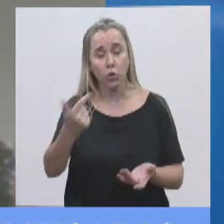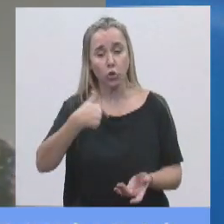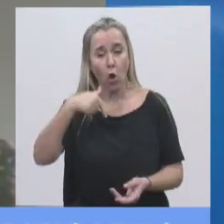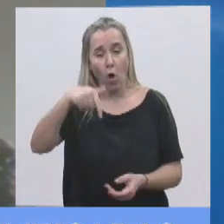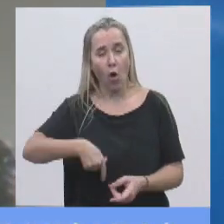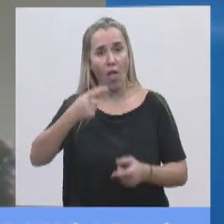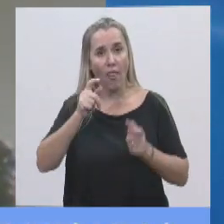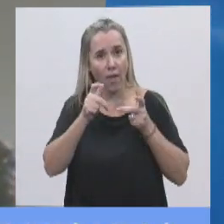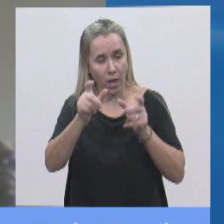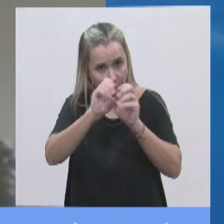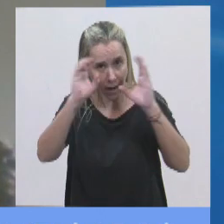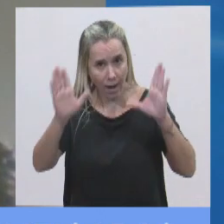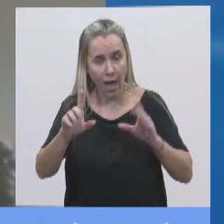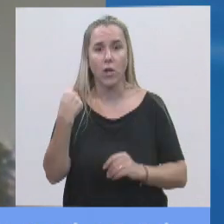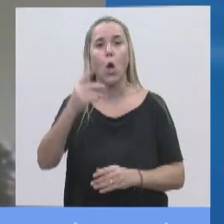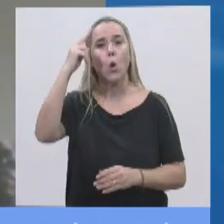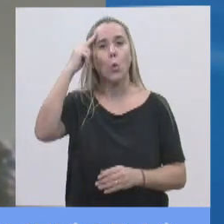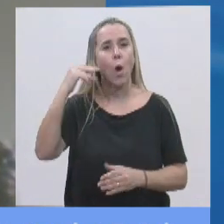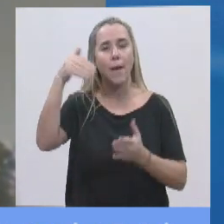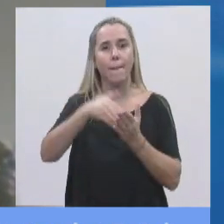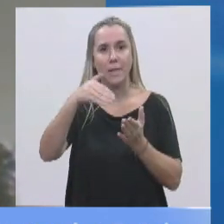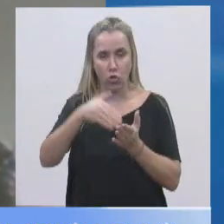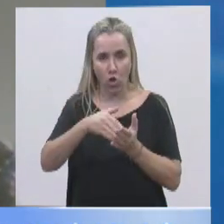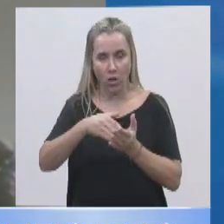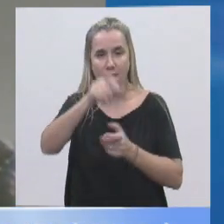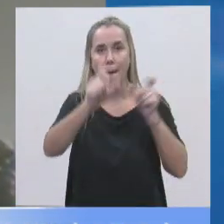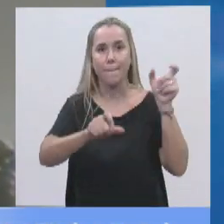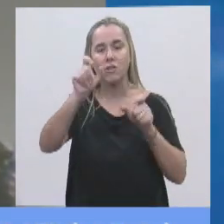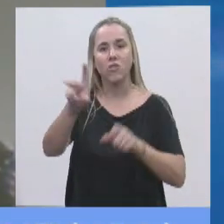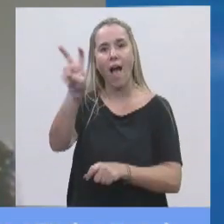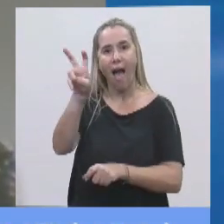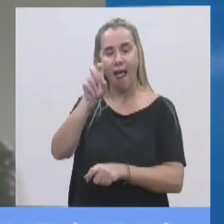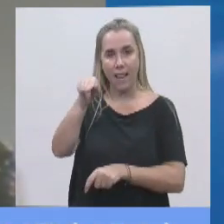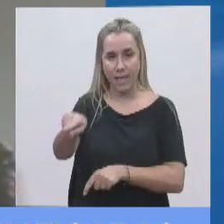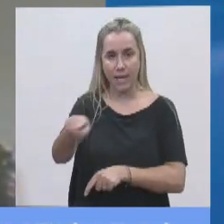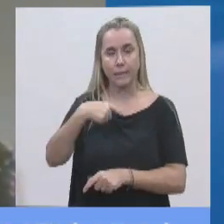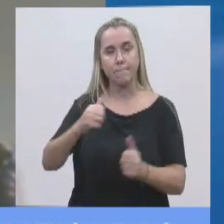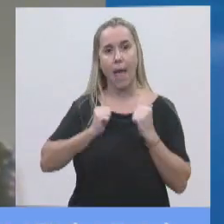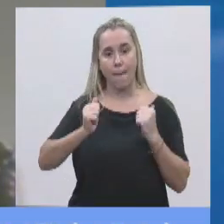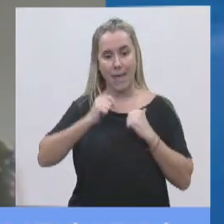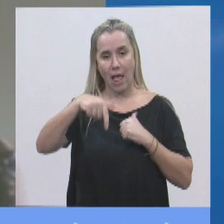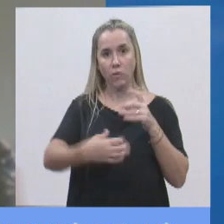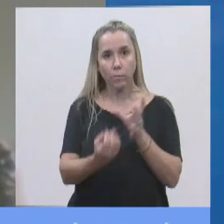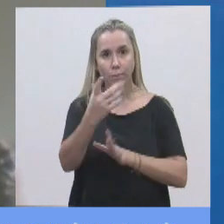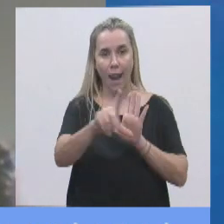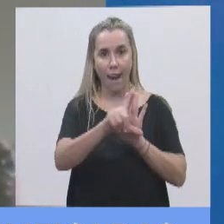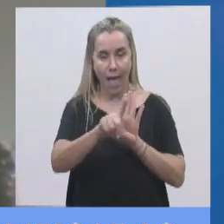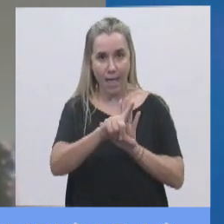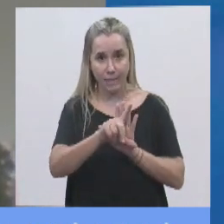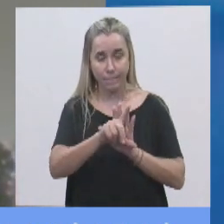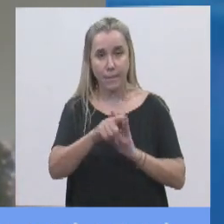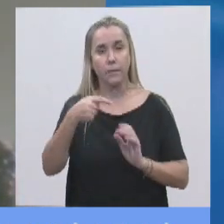claro para estos 9 millones de inquilinos que están esperando esta ley, que